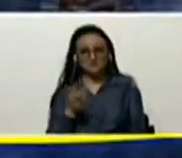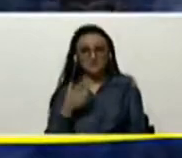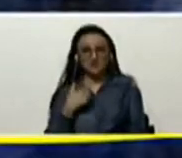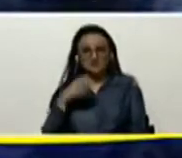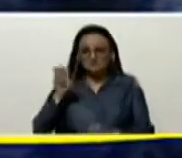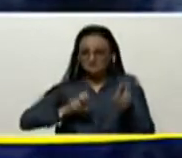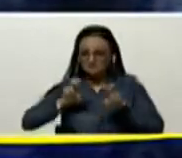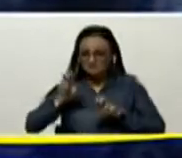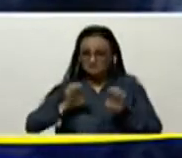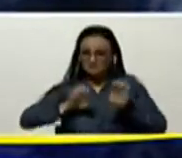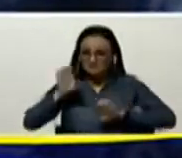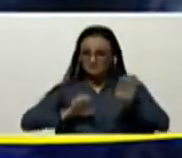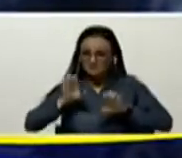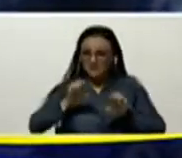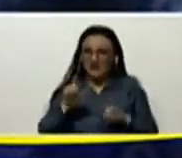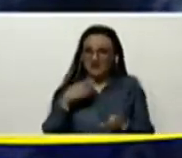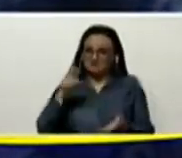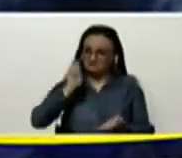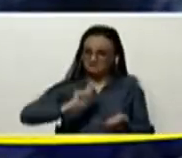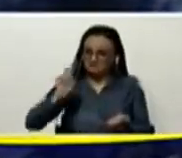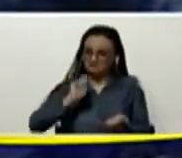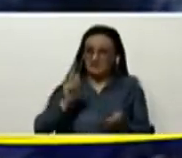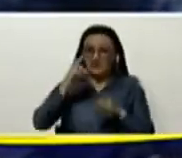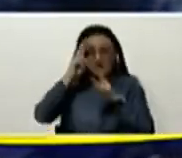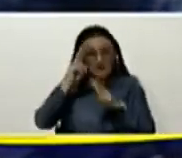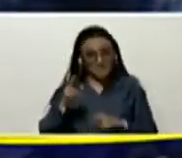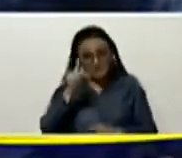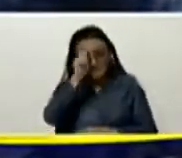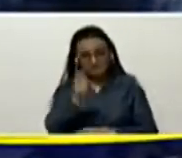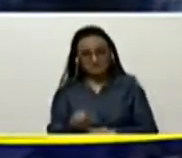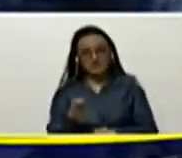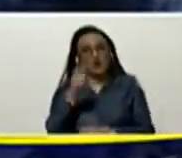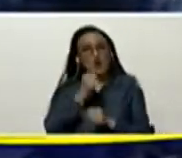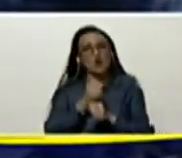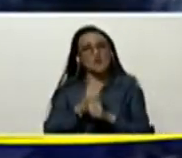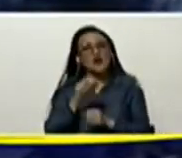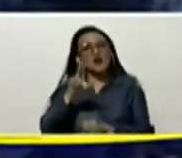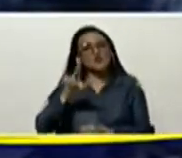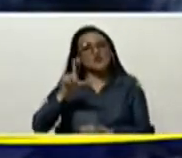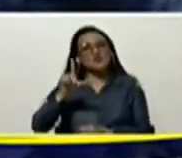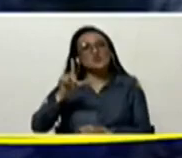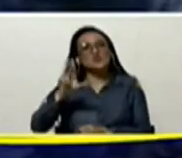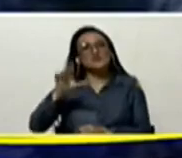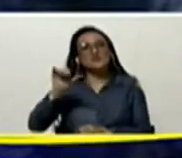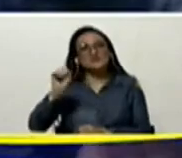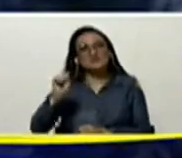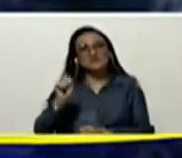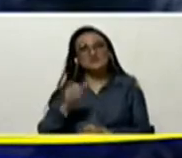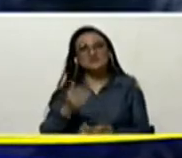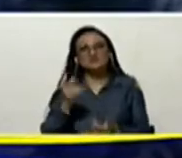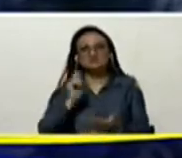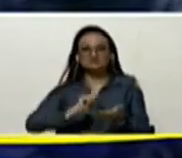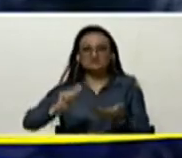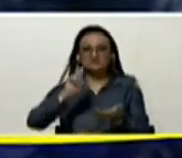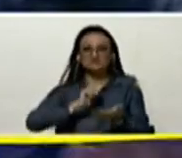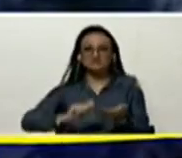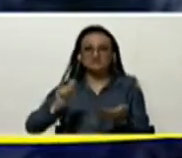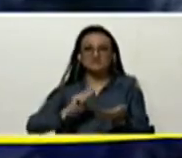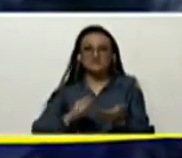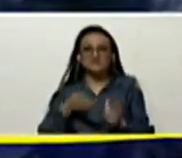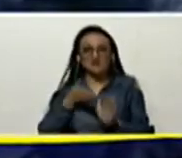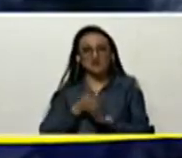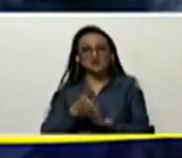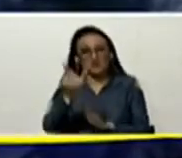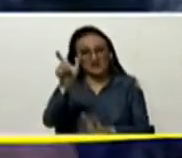literario que admira y respeta, por ejemplo, la obra de Luis Alberto Crespo, aquí presente, y escribe